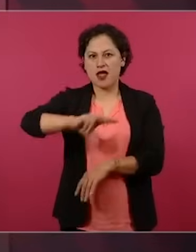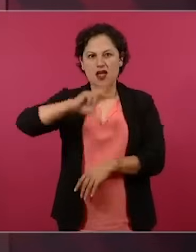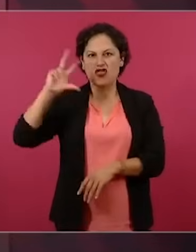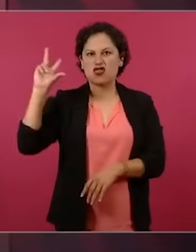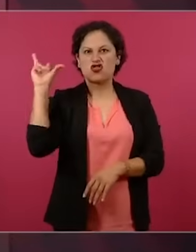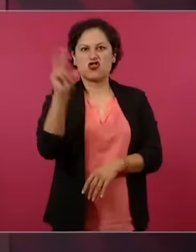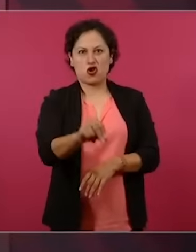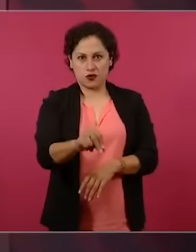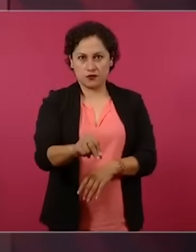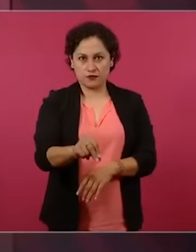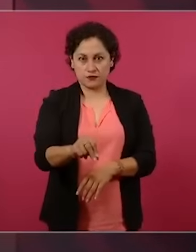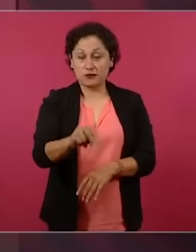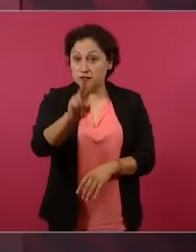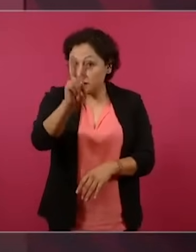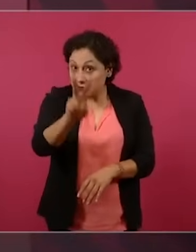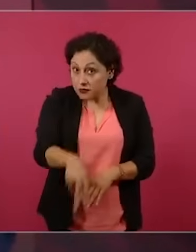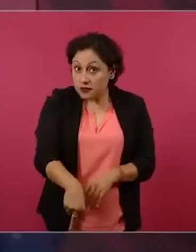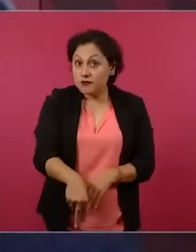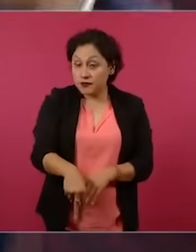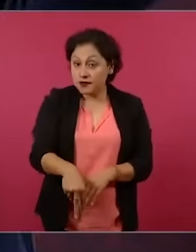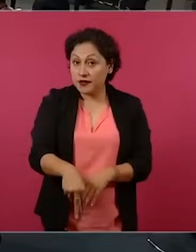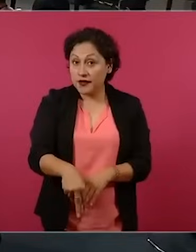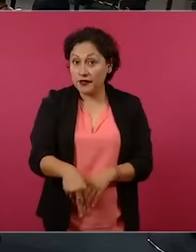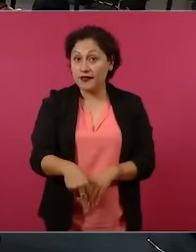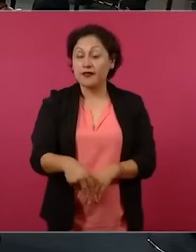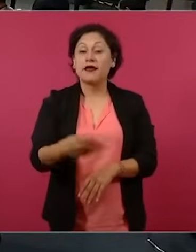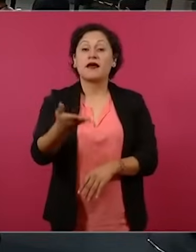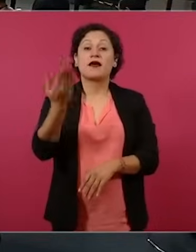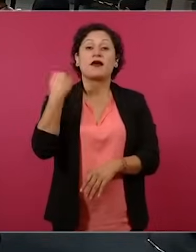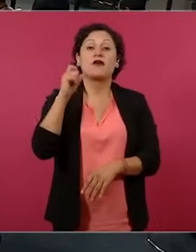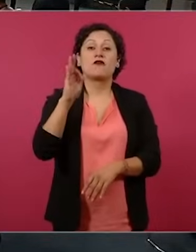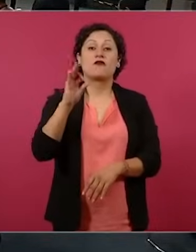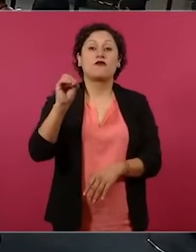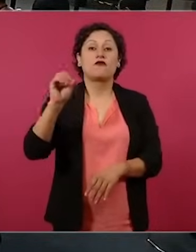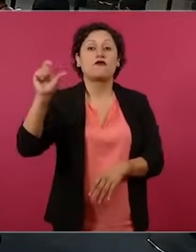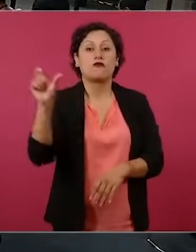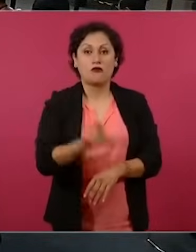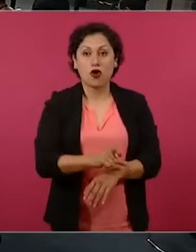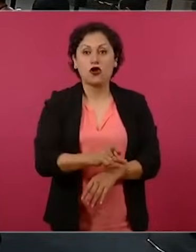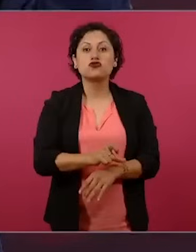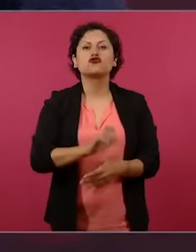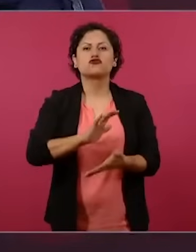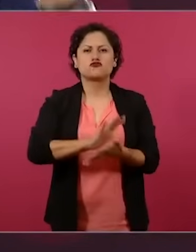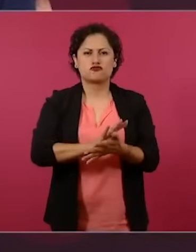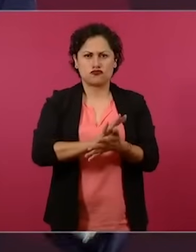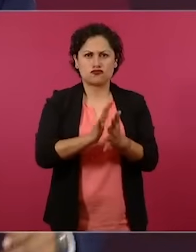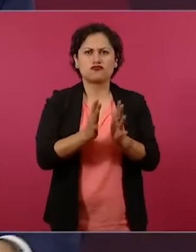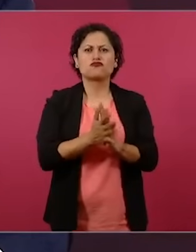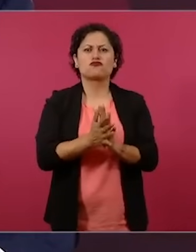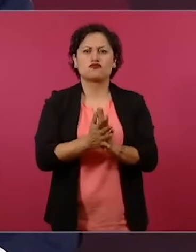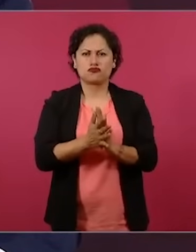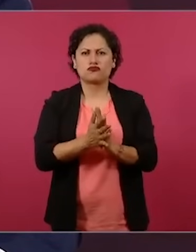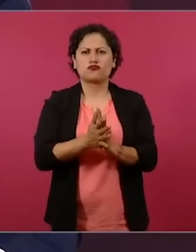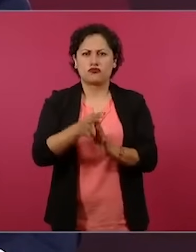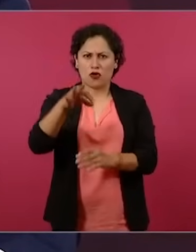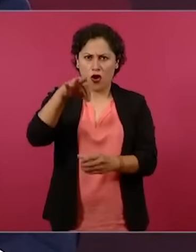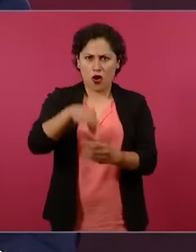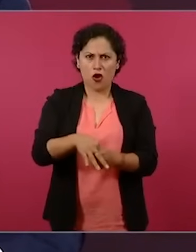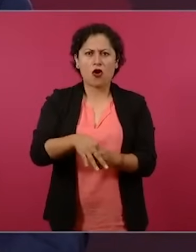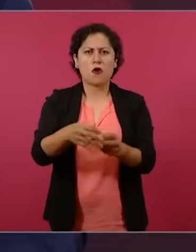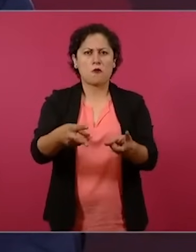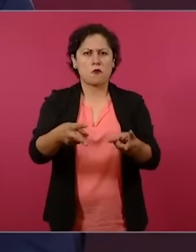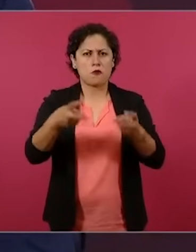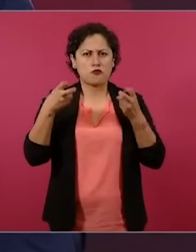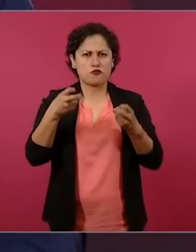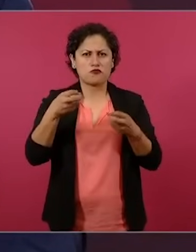en contra y participó en el fraude electoral y hasta lo reconoció, que nos robó la presidencia en